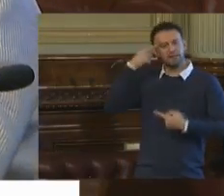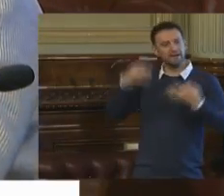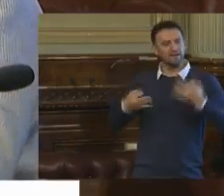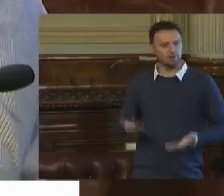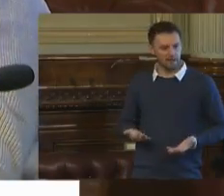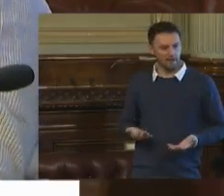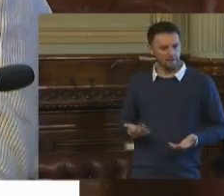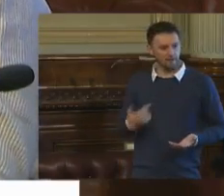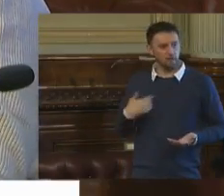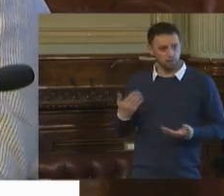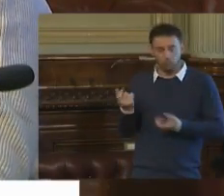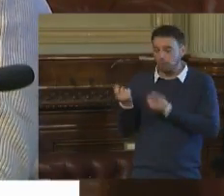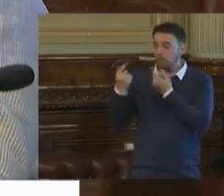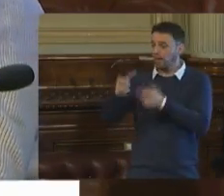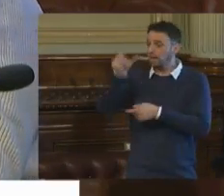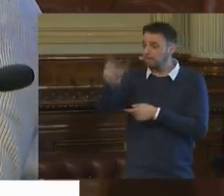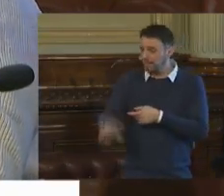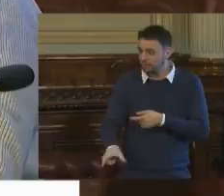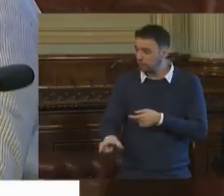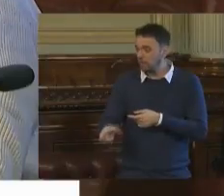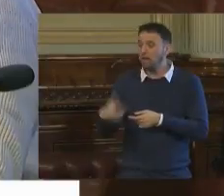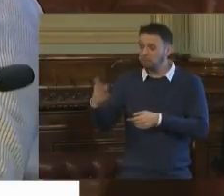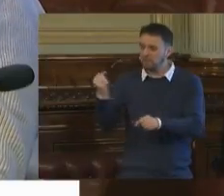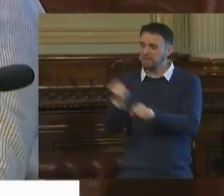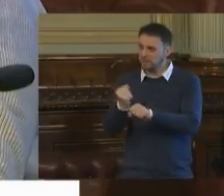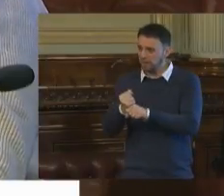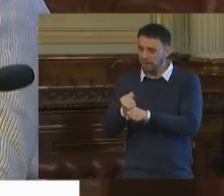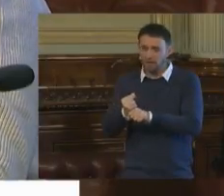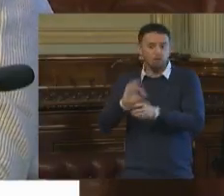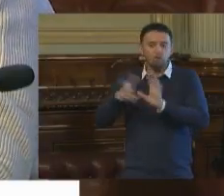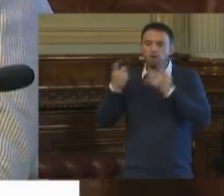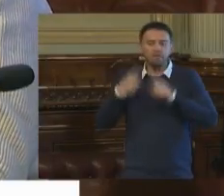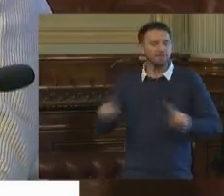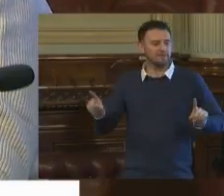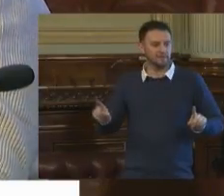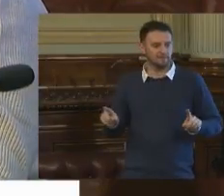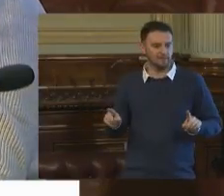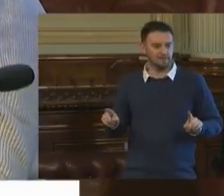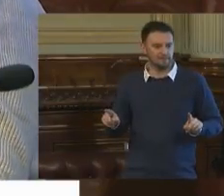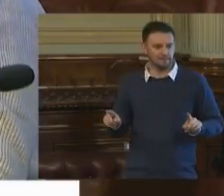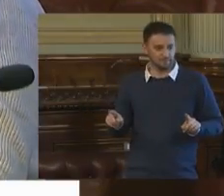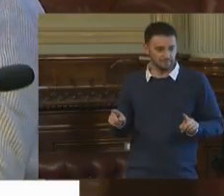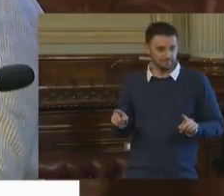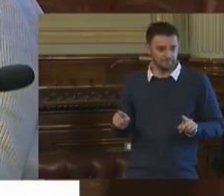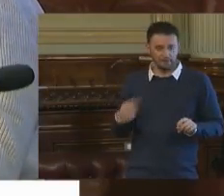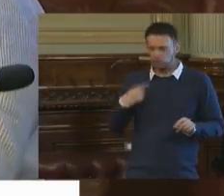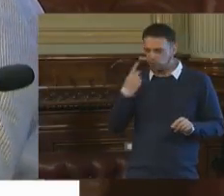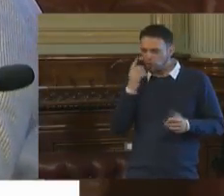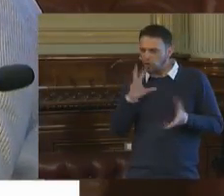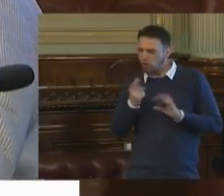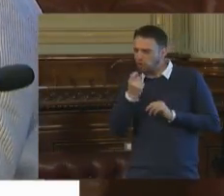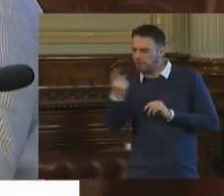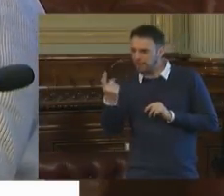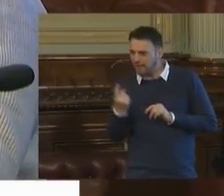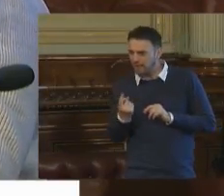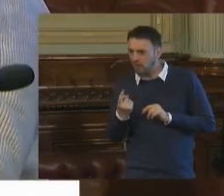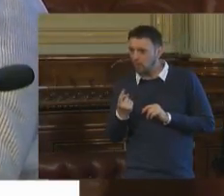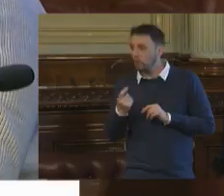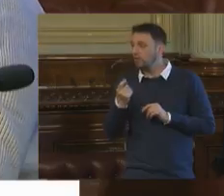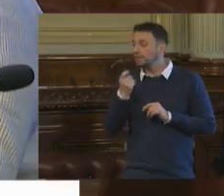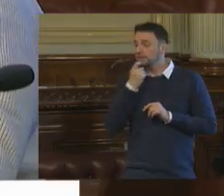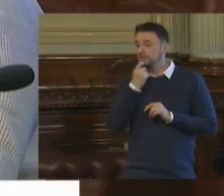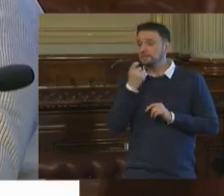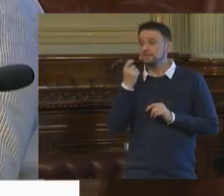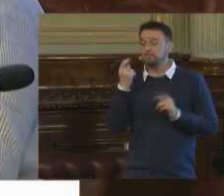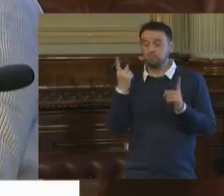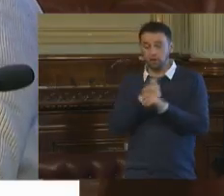todo esto permite que una persona realice una tarea conociendo perfectamente cada uno de los pasos de la tarea que tenía que realizar